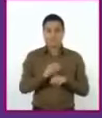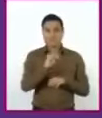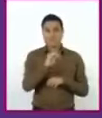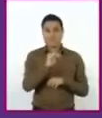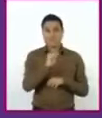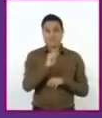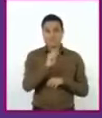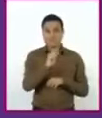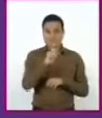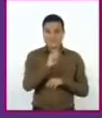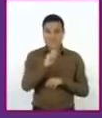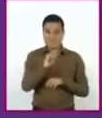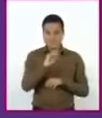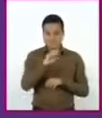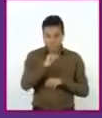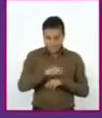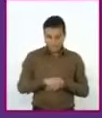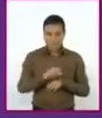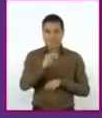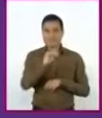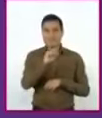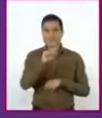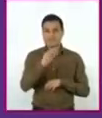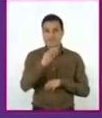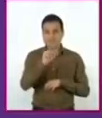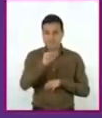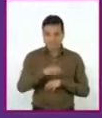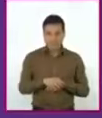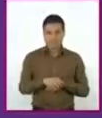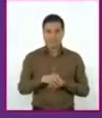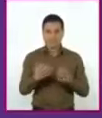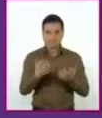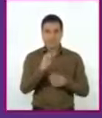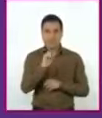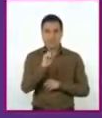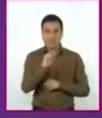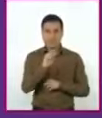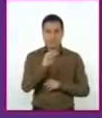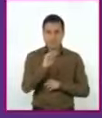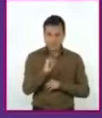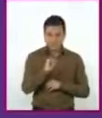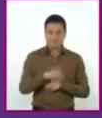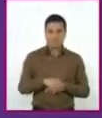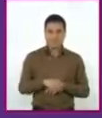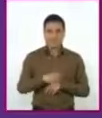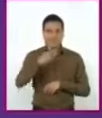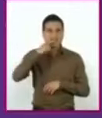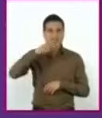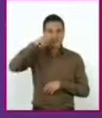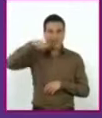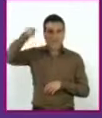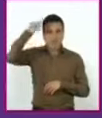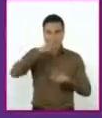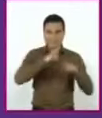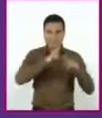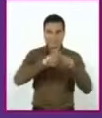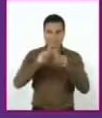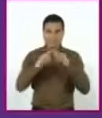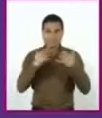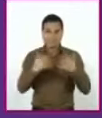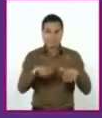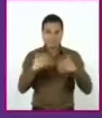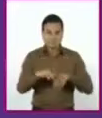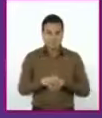mazaguas, otomíes, nahuas. Obviamente estamos ante un fenómeno único, una sociedad